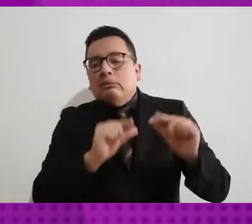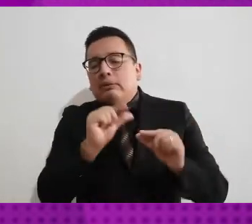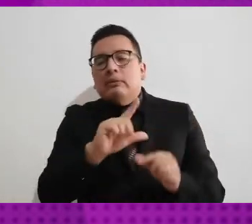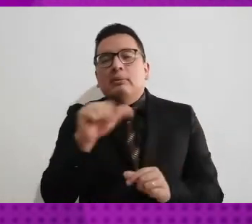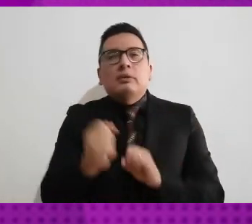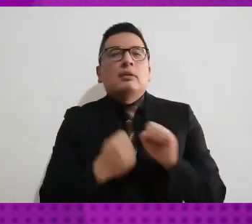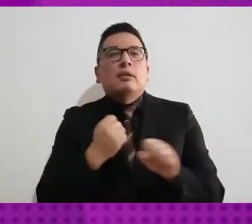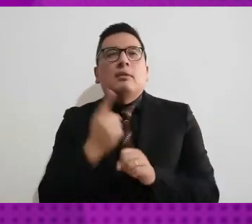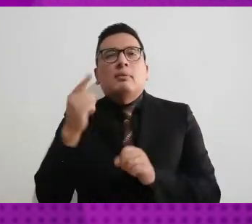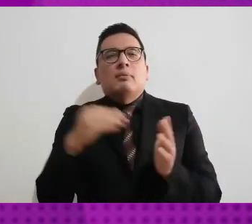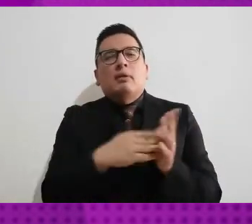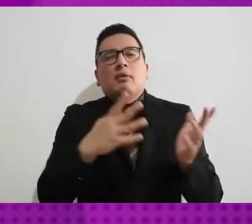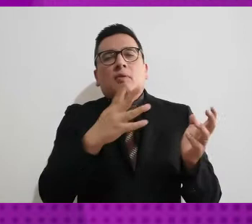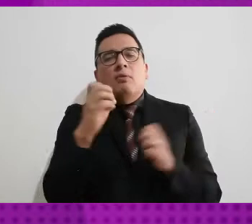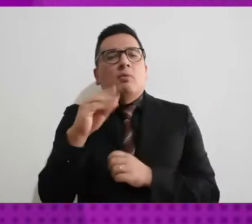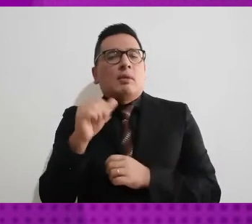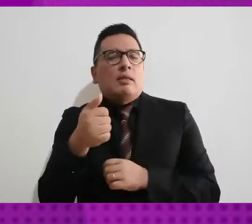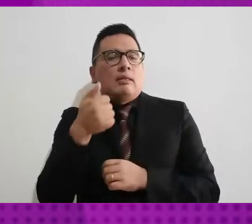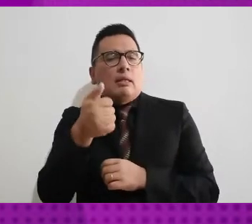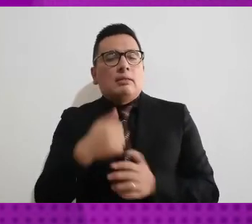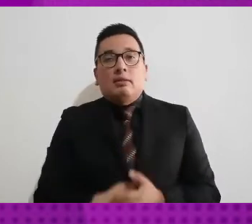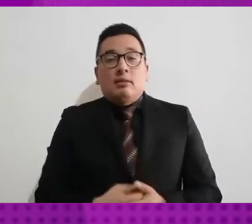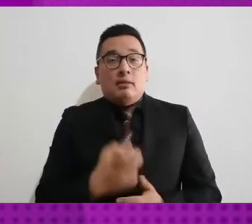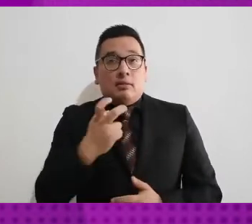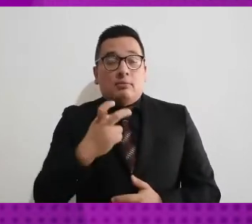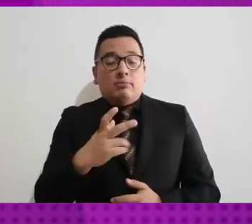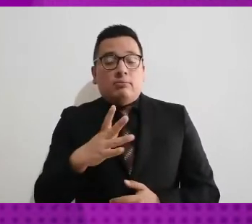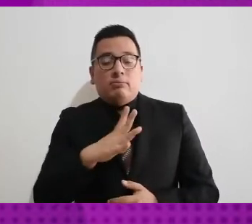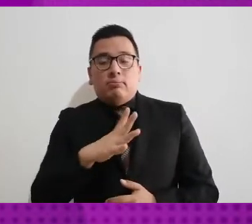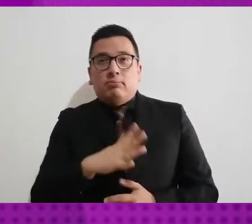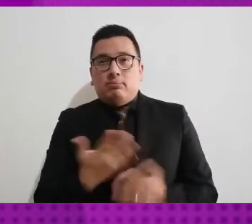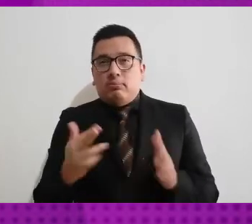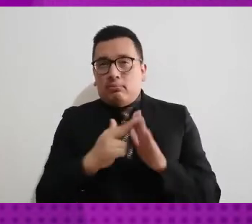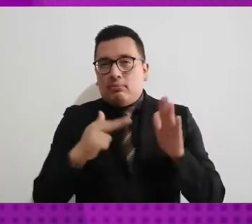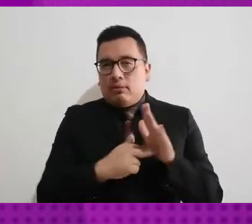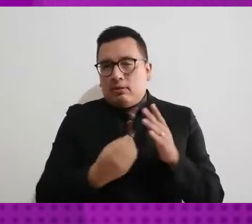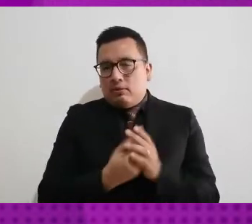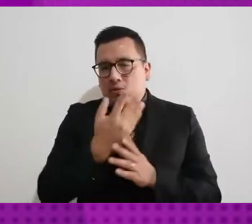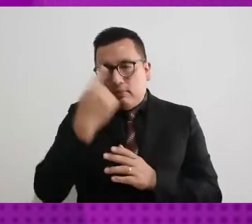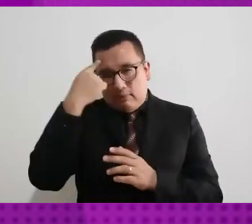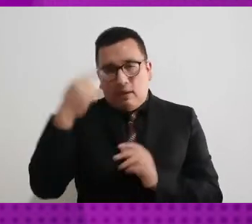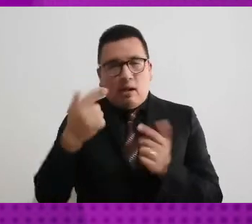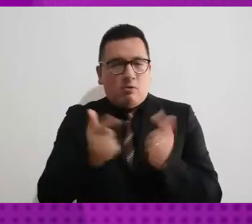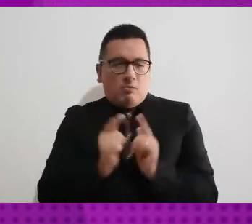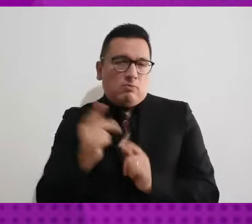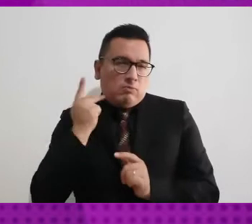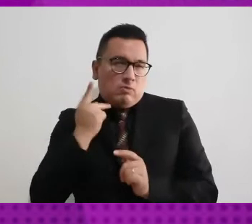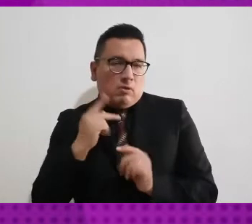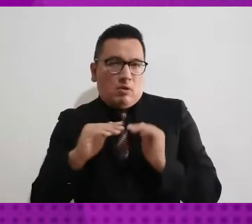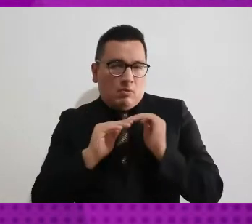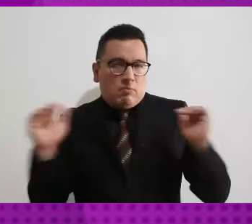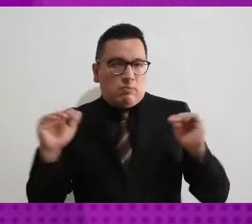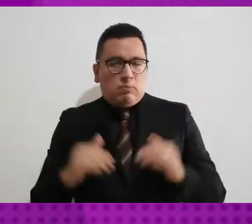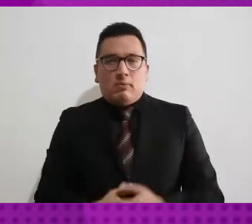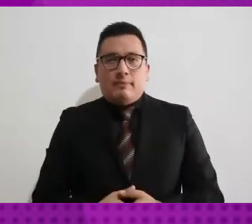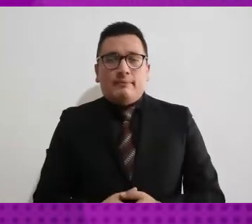de 1996, que fue la que sentó las bases realmente del sistema plural de partidos políticos